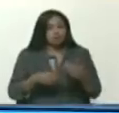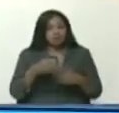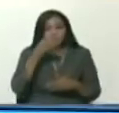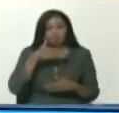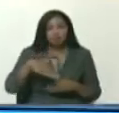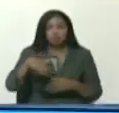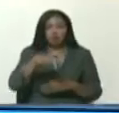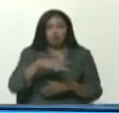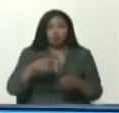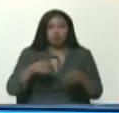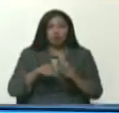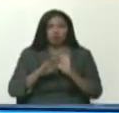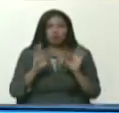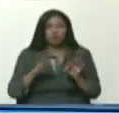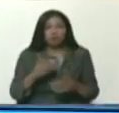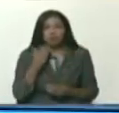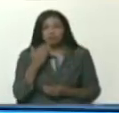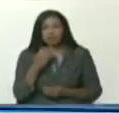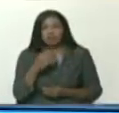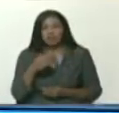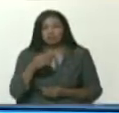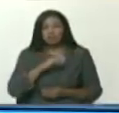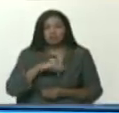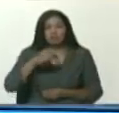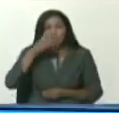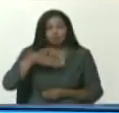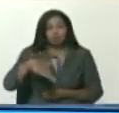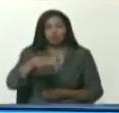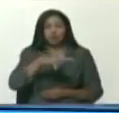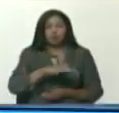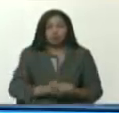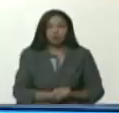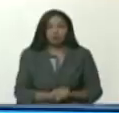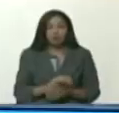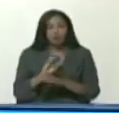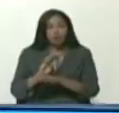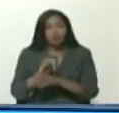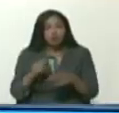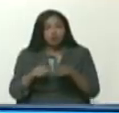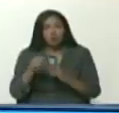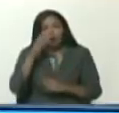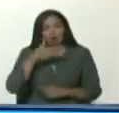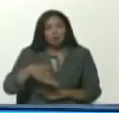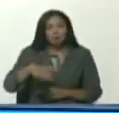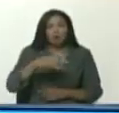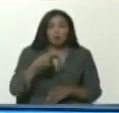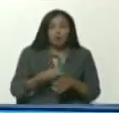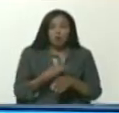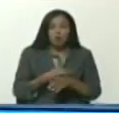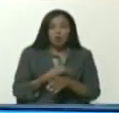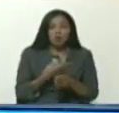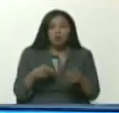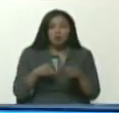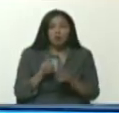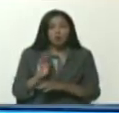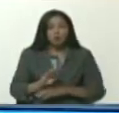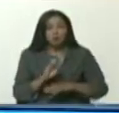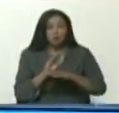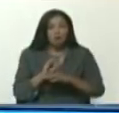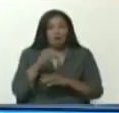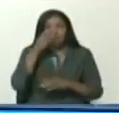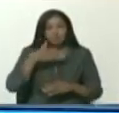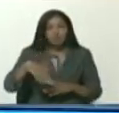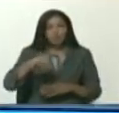pueblo, un gobierno al lado del pueblo. Un gobierno protegiendo al pueblo, un gobierno protector del